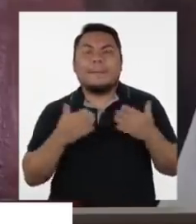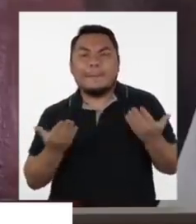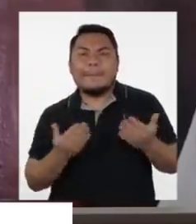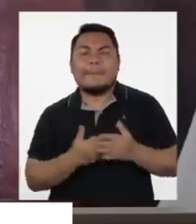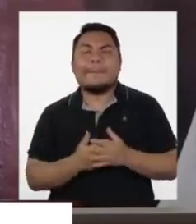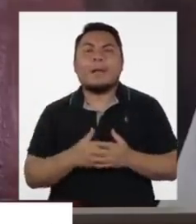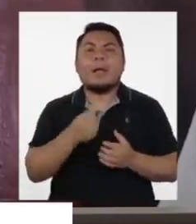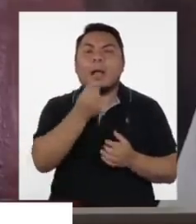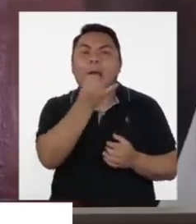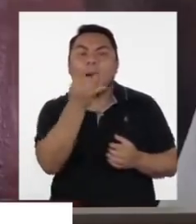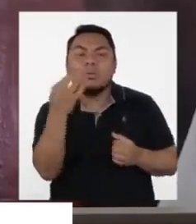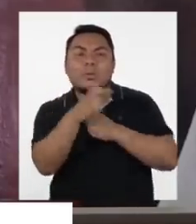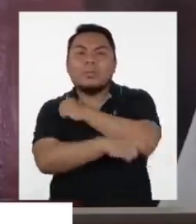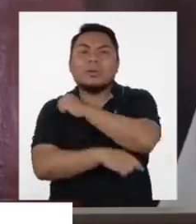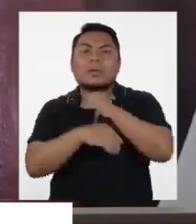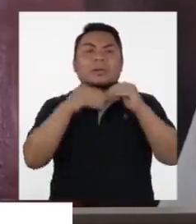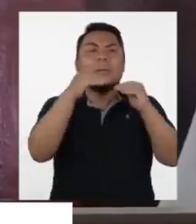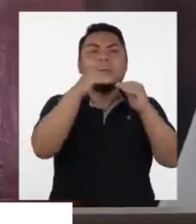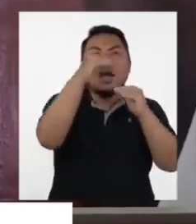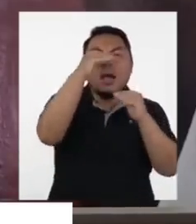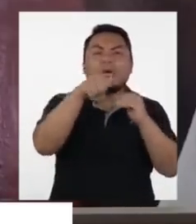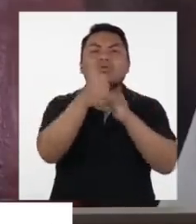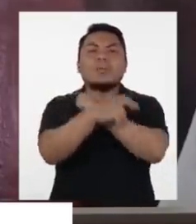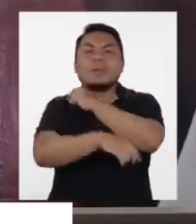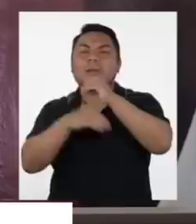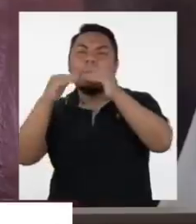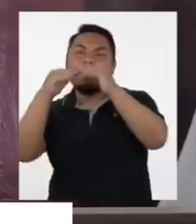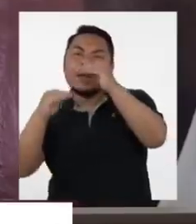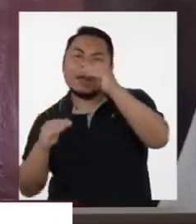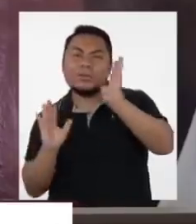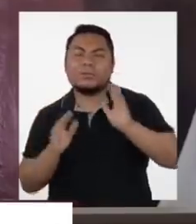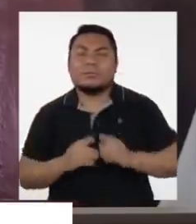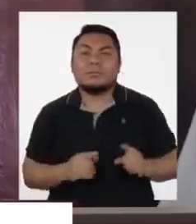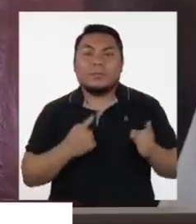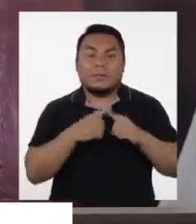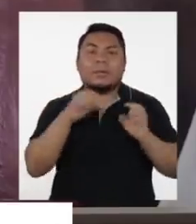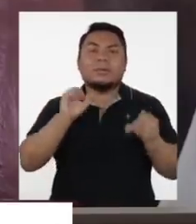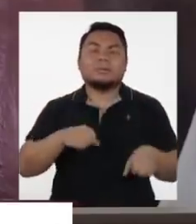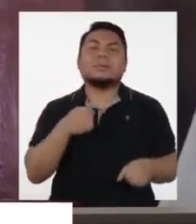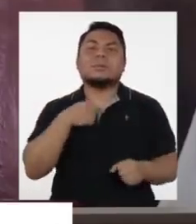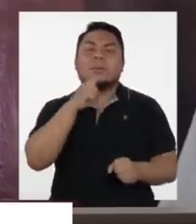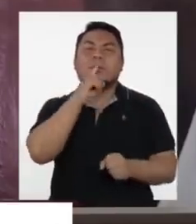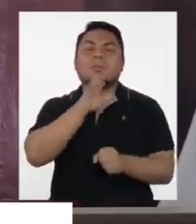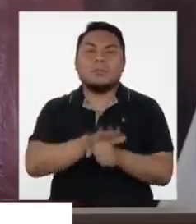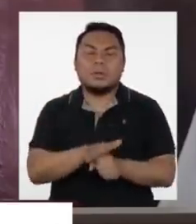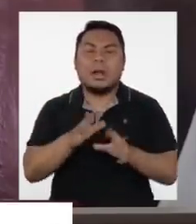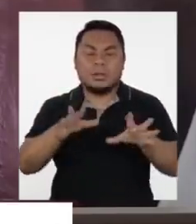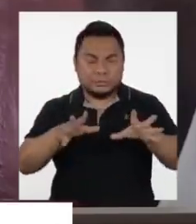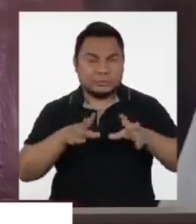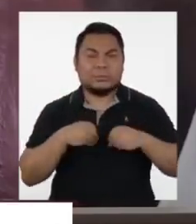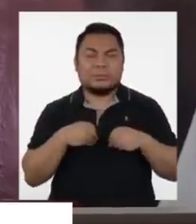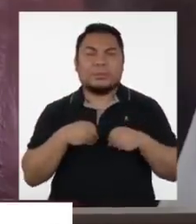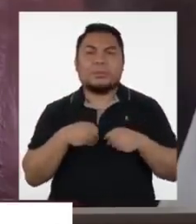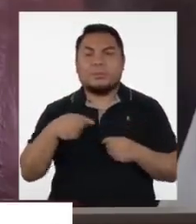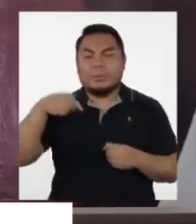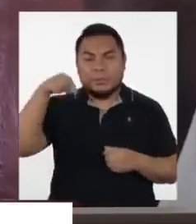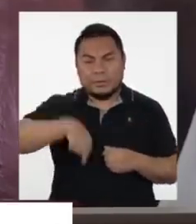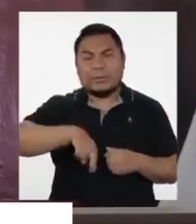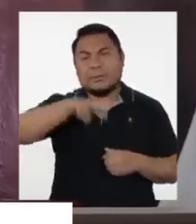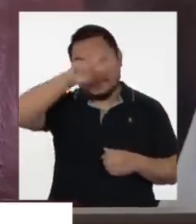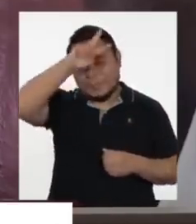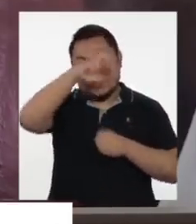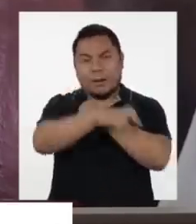más otros países un poquito menos pero como fue un compromiso que asumimos como país